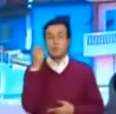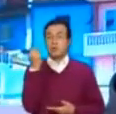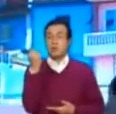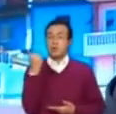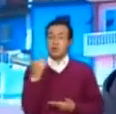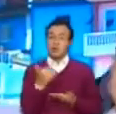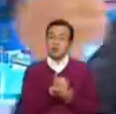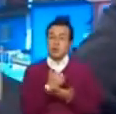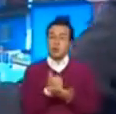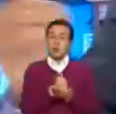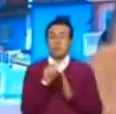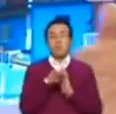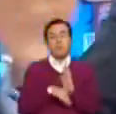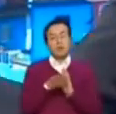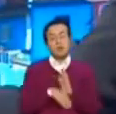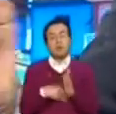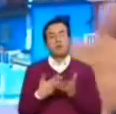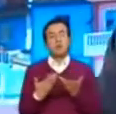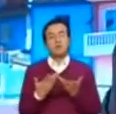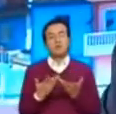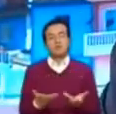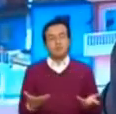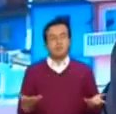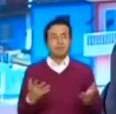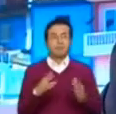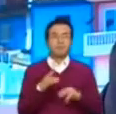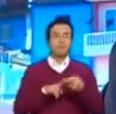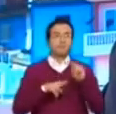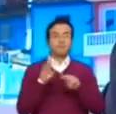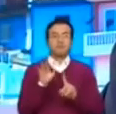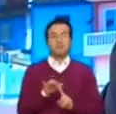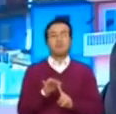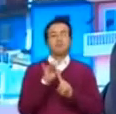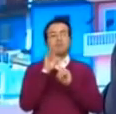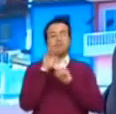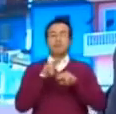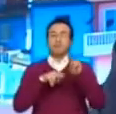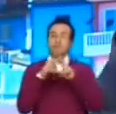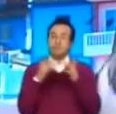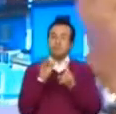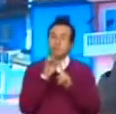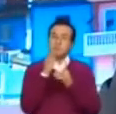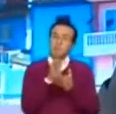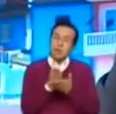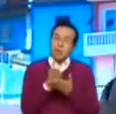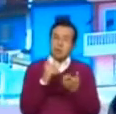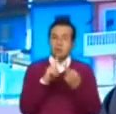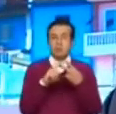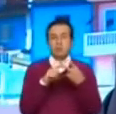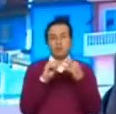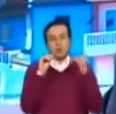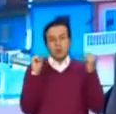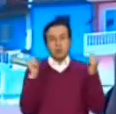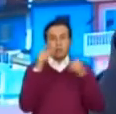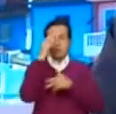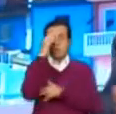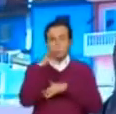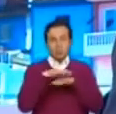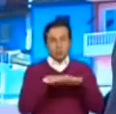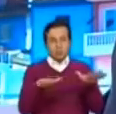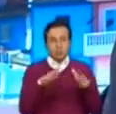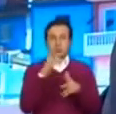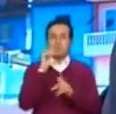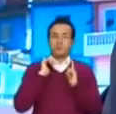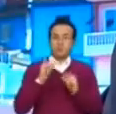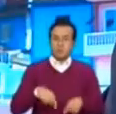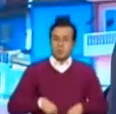menos recursos. Por lo tanto, se están dejando de hacer obras importantísimas en términos de infraestructura, mejorar la calidad, la cobertura de la educación, el sistema